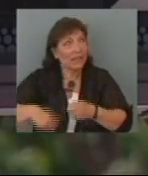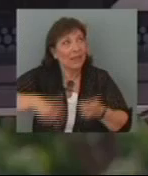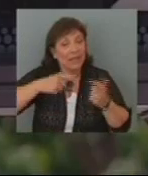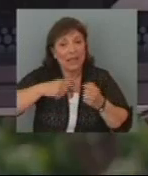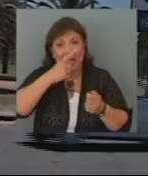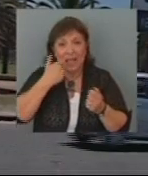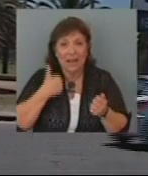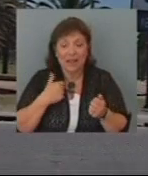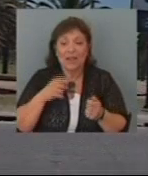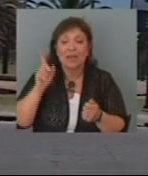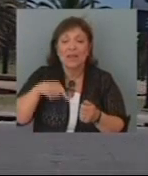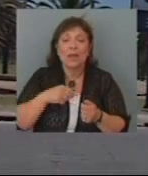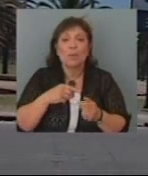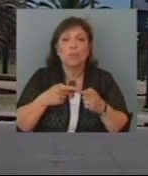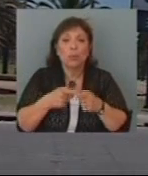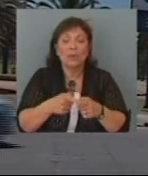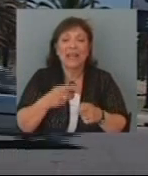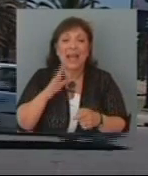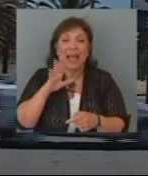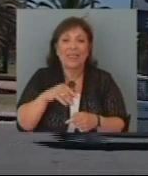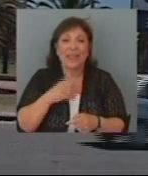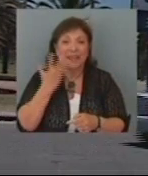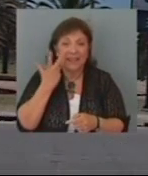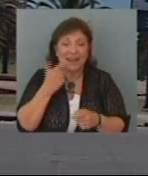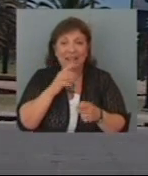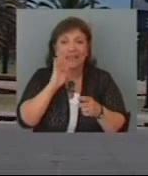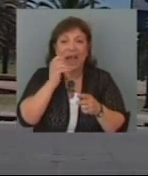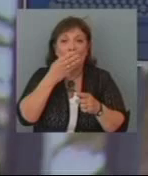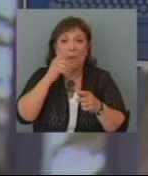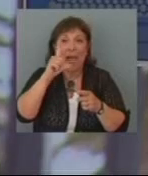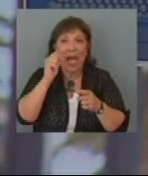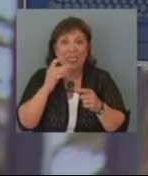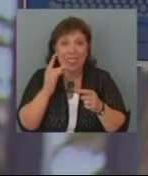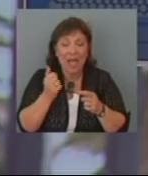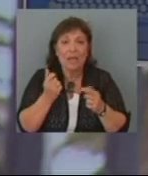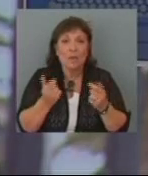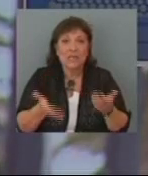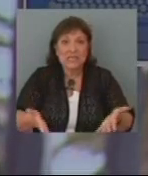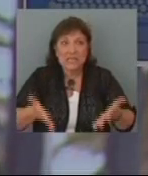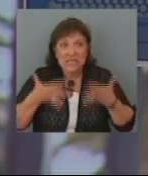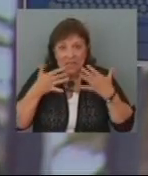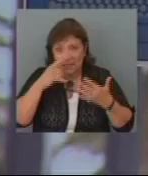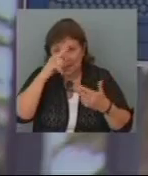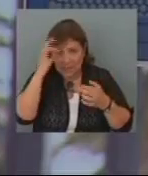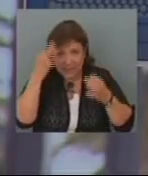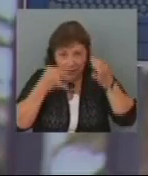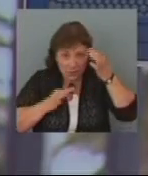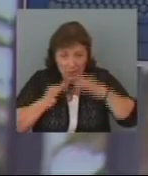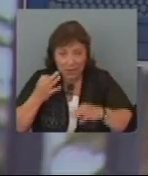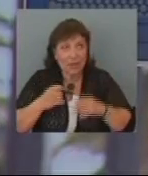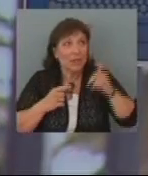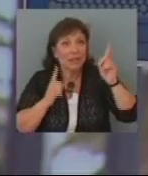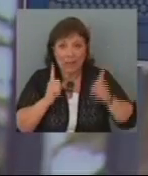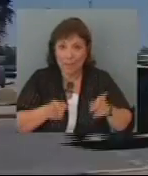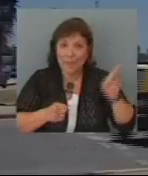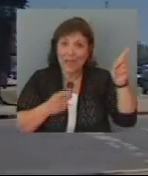en parte de Punta del Tigre y de la Central de la Tablada debido a las altas temperaturas registradas también en el vecino